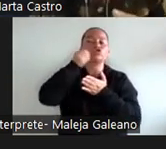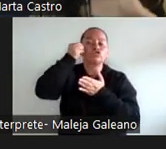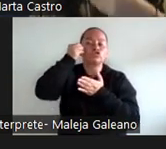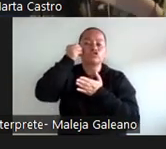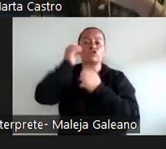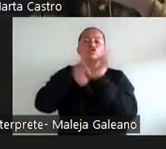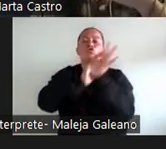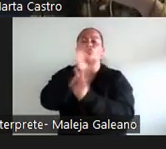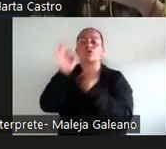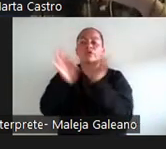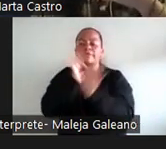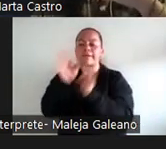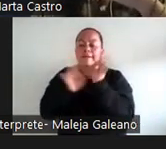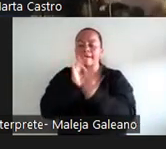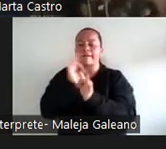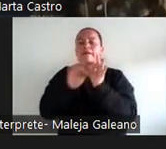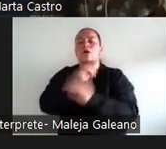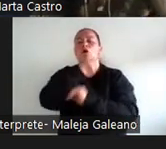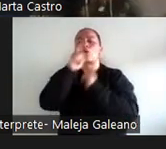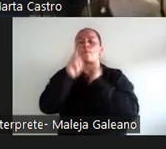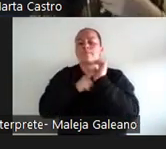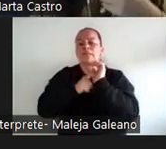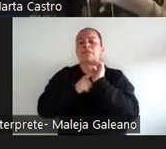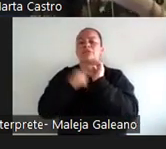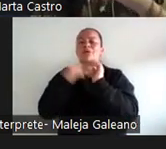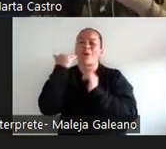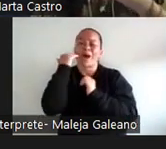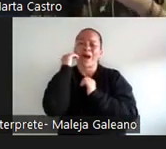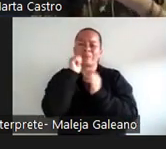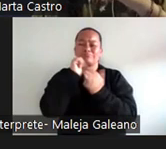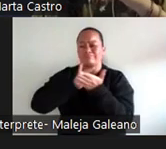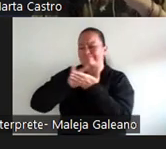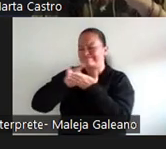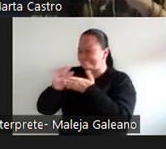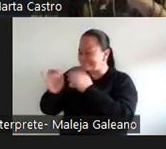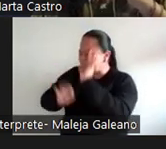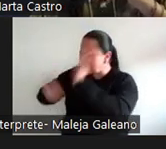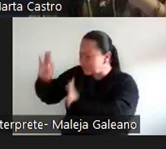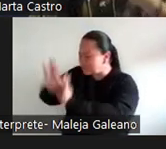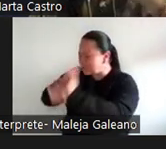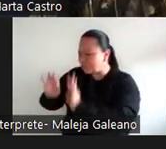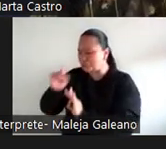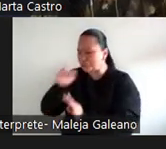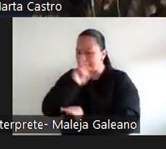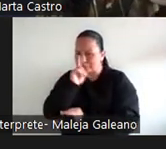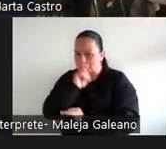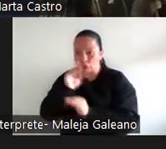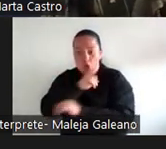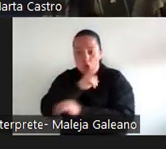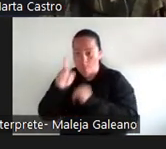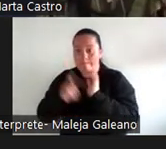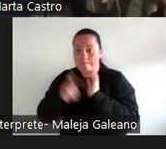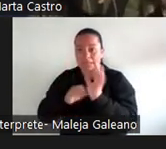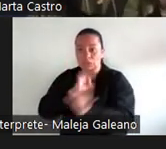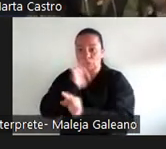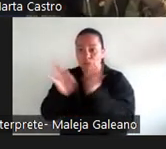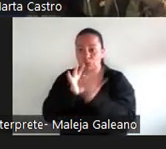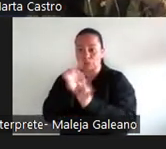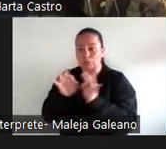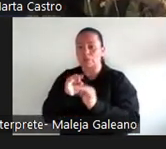coordinación de las labores de higiene y en general todo lo que tiene que ver con cuidado cuando la corte por ejemplo en